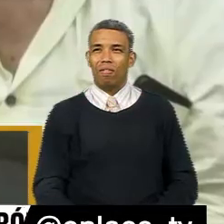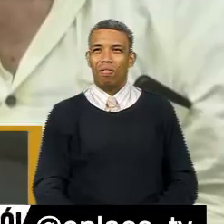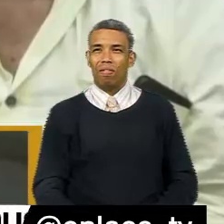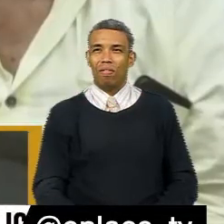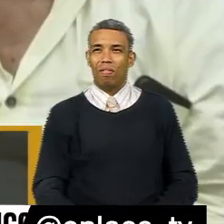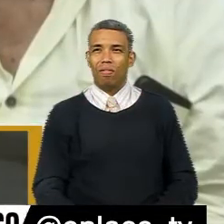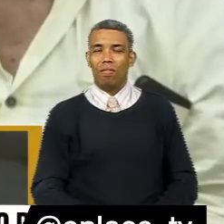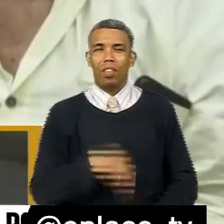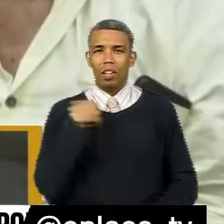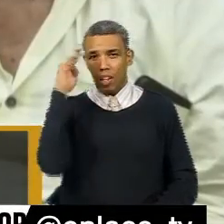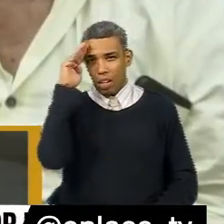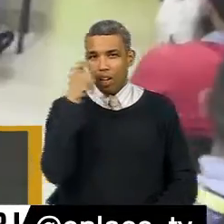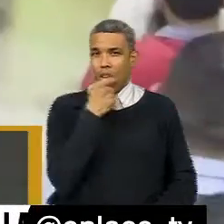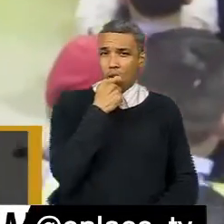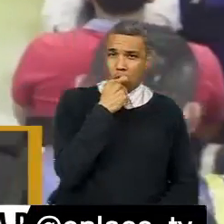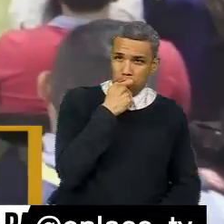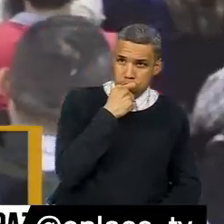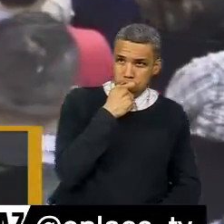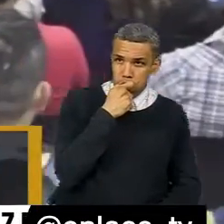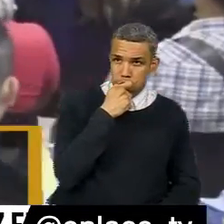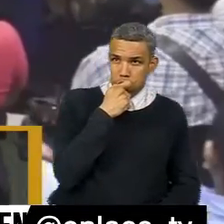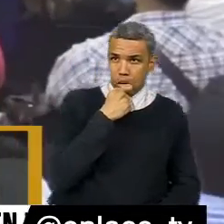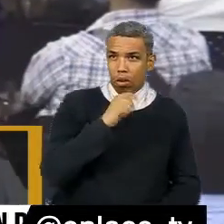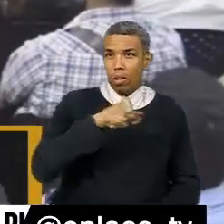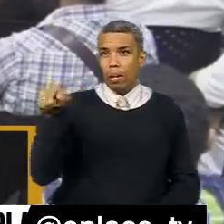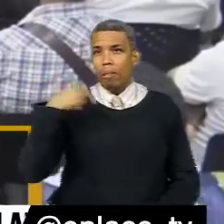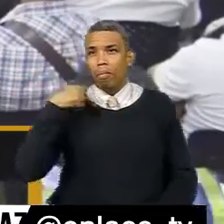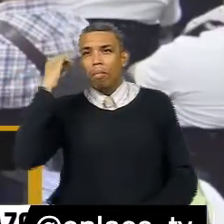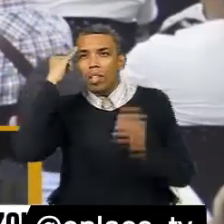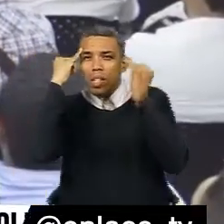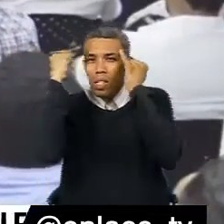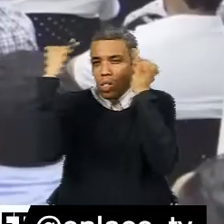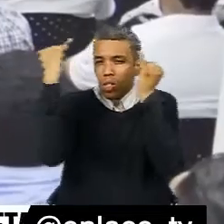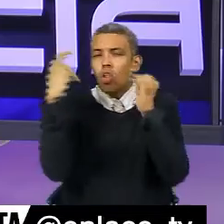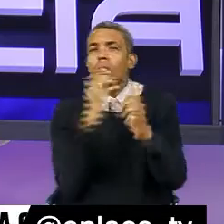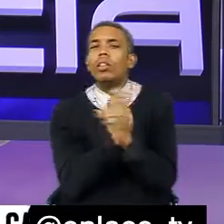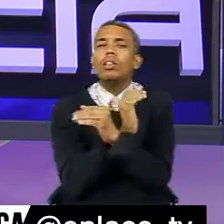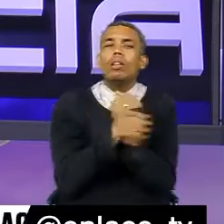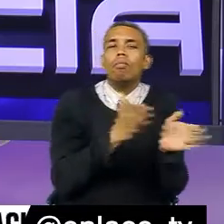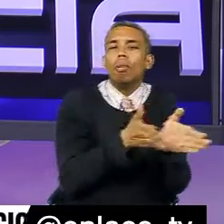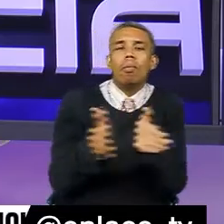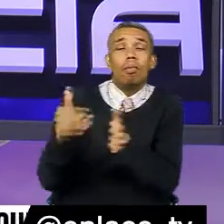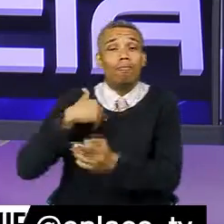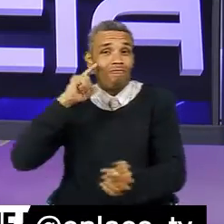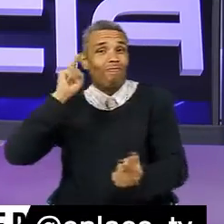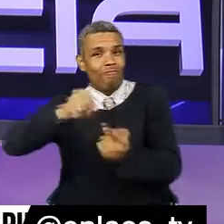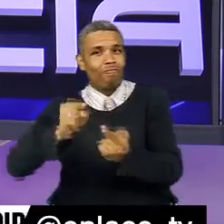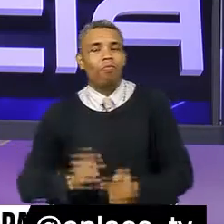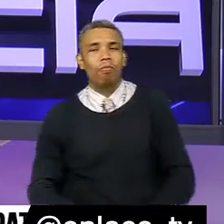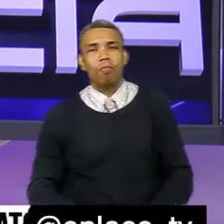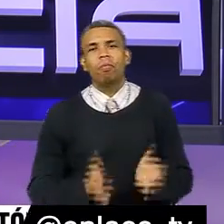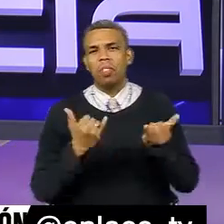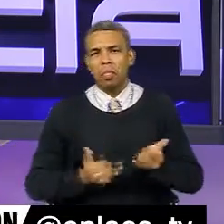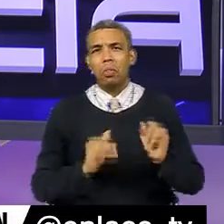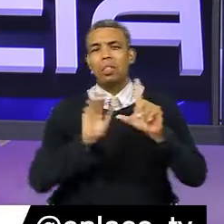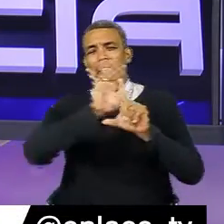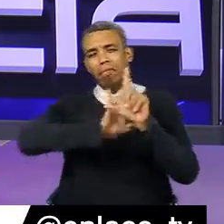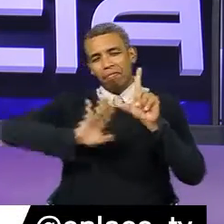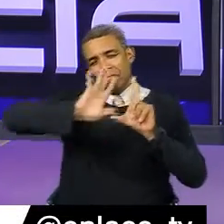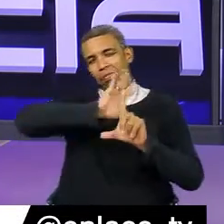Transporte será el inicio para la construcción de una política pública de movilidad. Y a continuación, en imágenes y